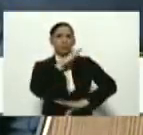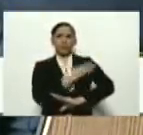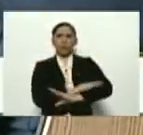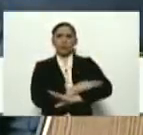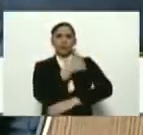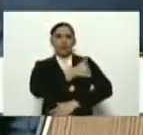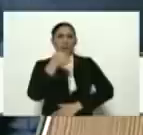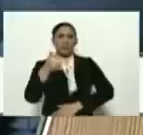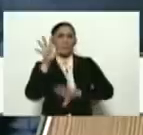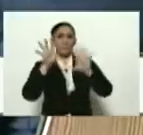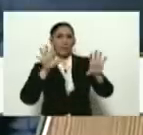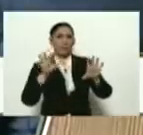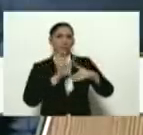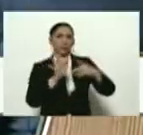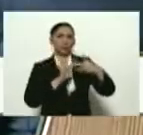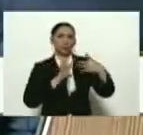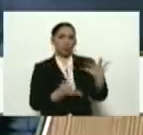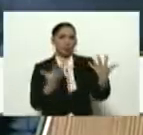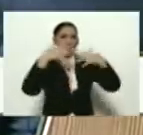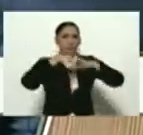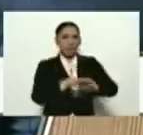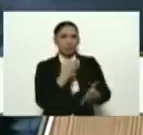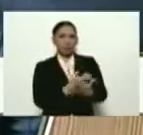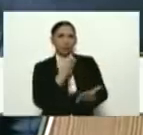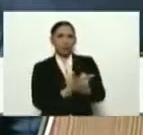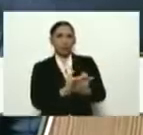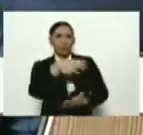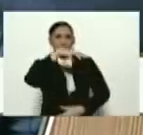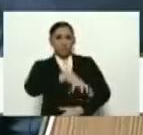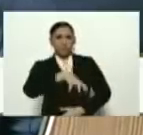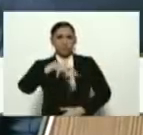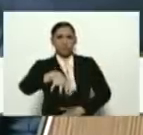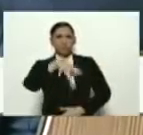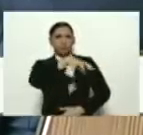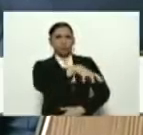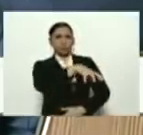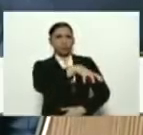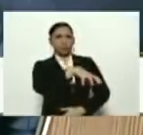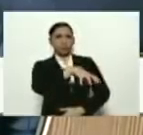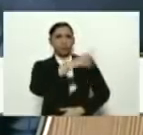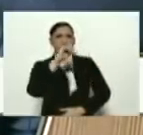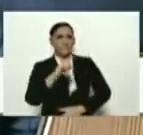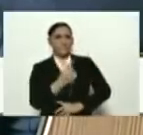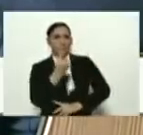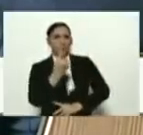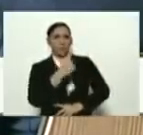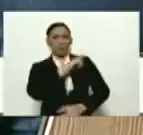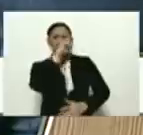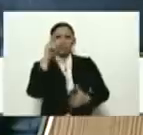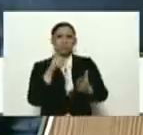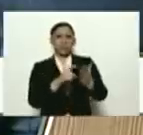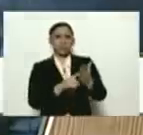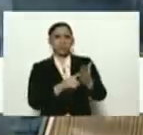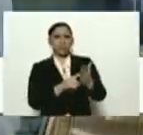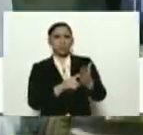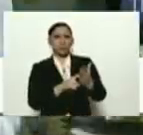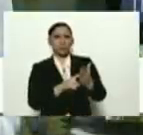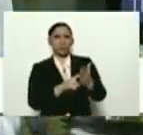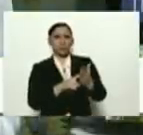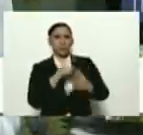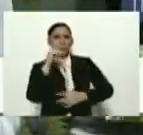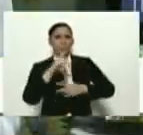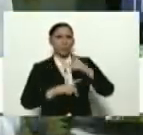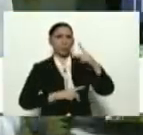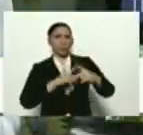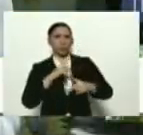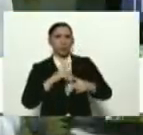uno en función de una integración económica regional que priorice la complementariedad, produciendo cada país